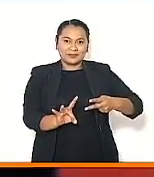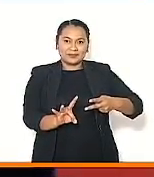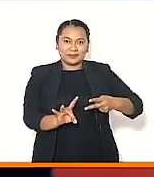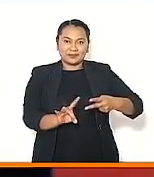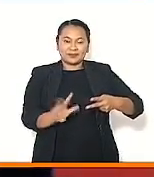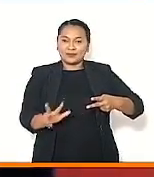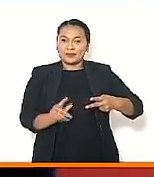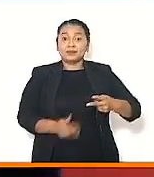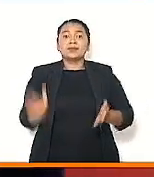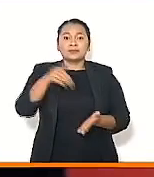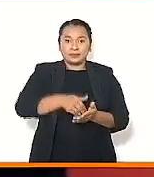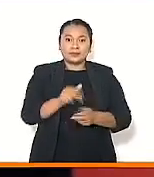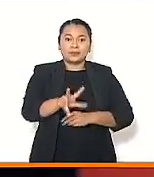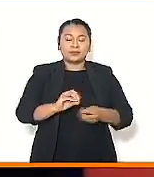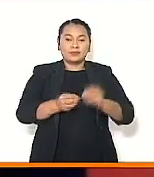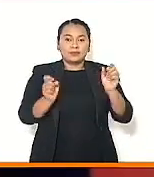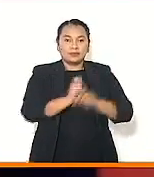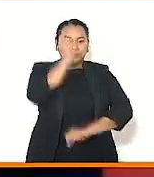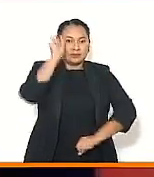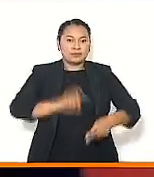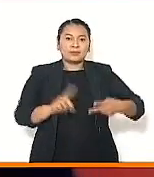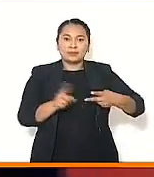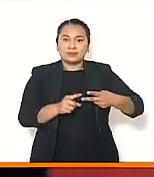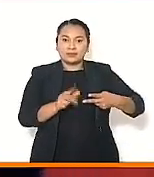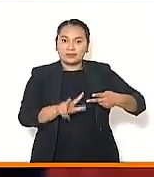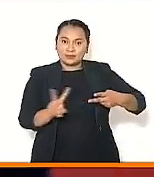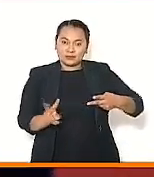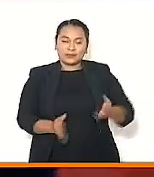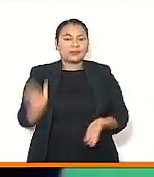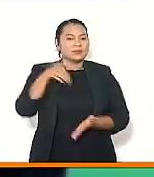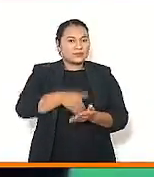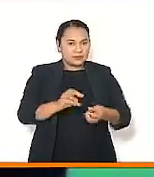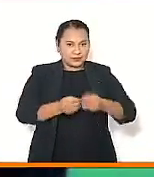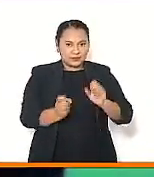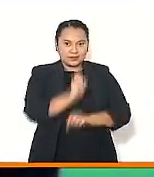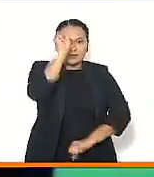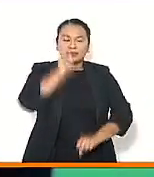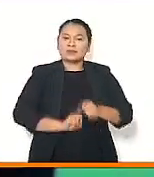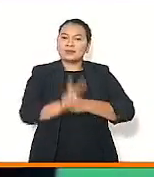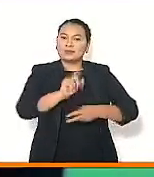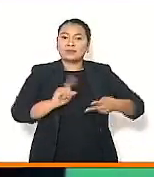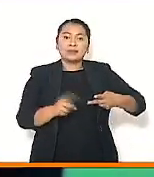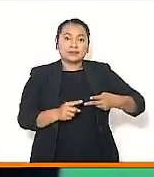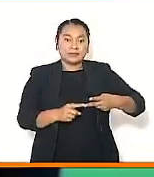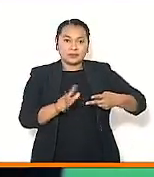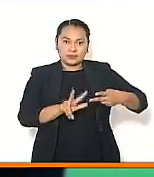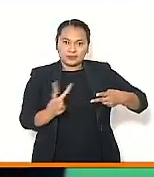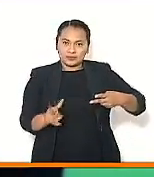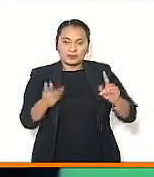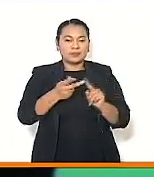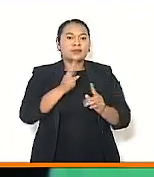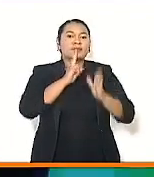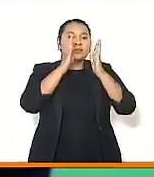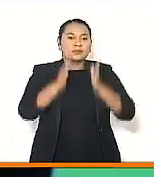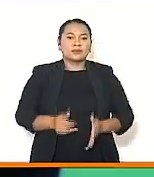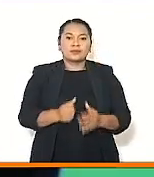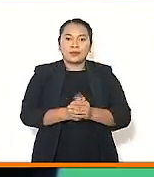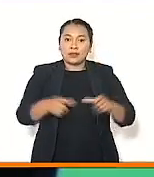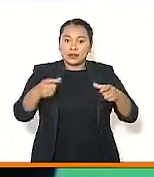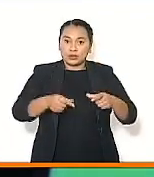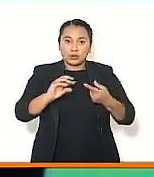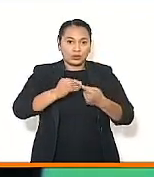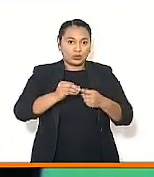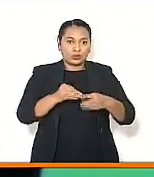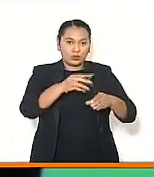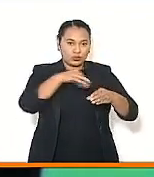es el 2, número favorecido es el 32. Con mucho gusto te repito, el número favorecido es el 32 con su catrachada Catrachitas. Con gusto